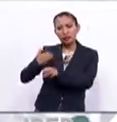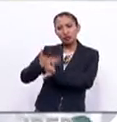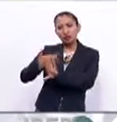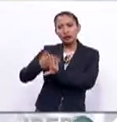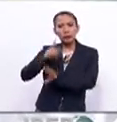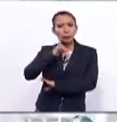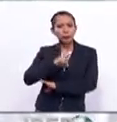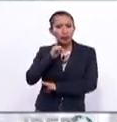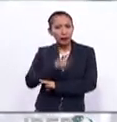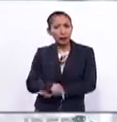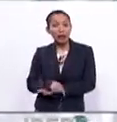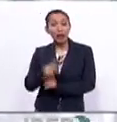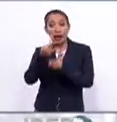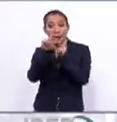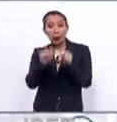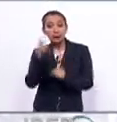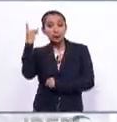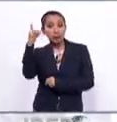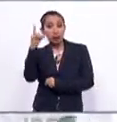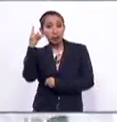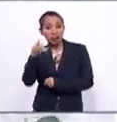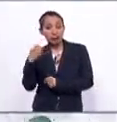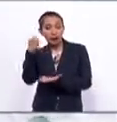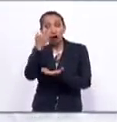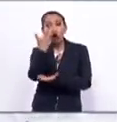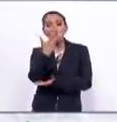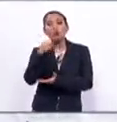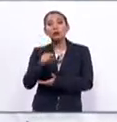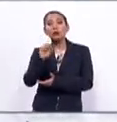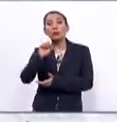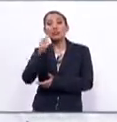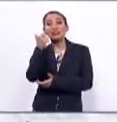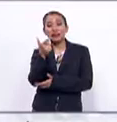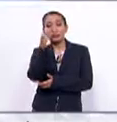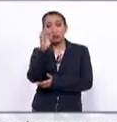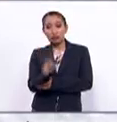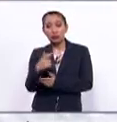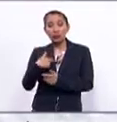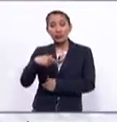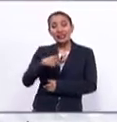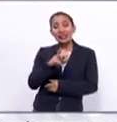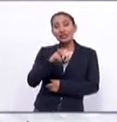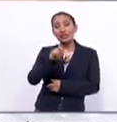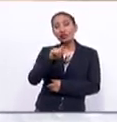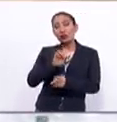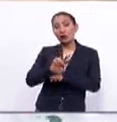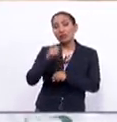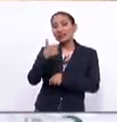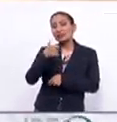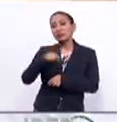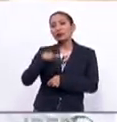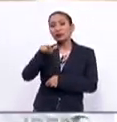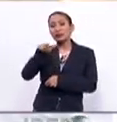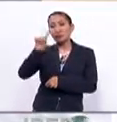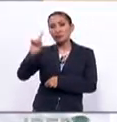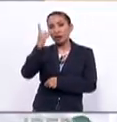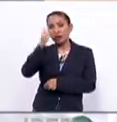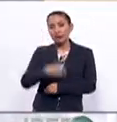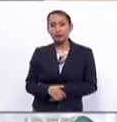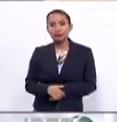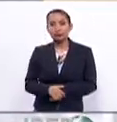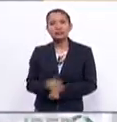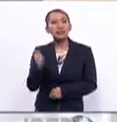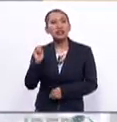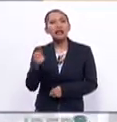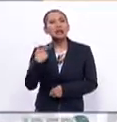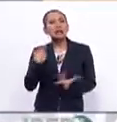violencia de género. La Paz, en Bolivia, destina $8.27 y Quito, Ecuador, $6.16. Y de lo que